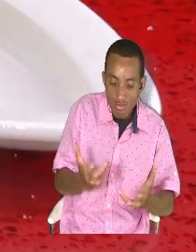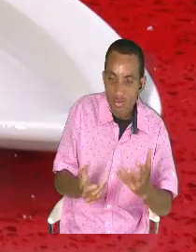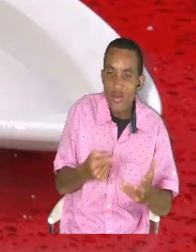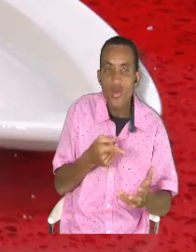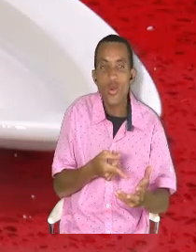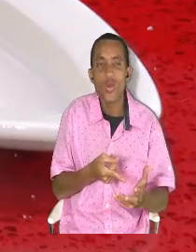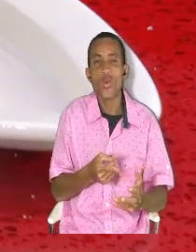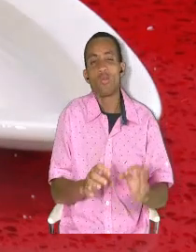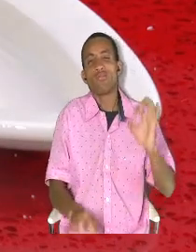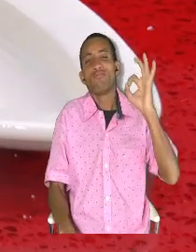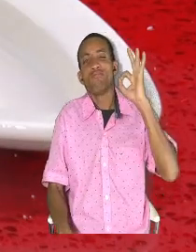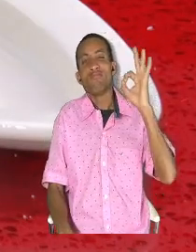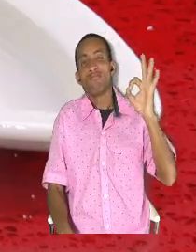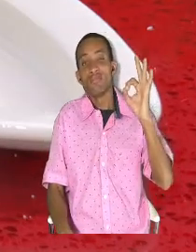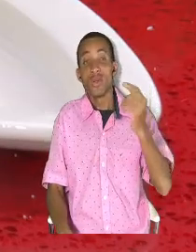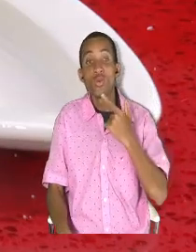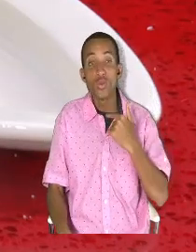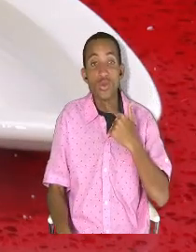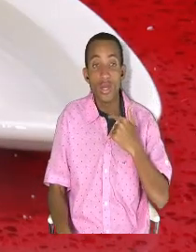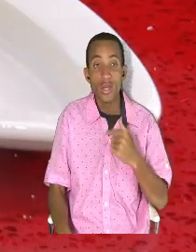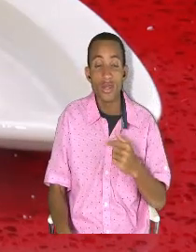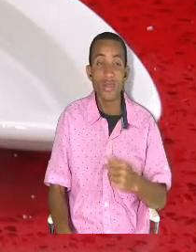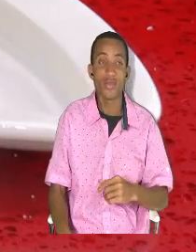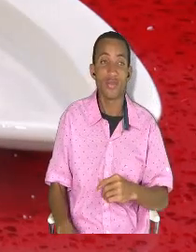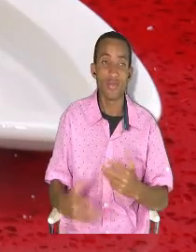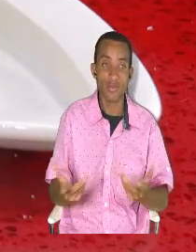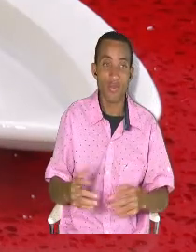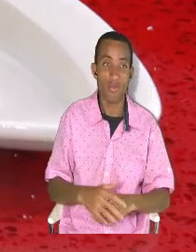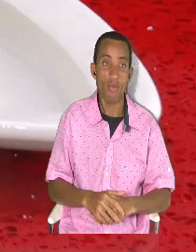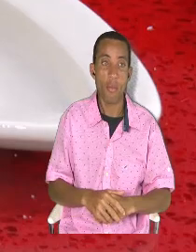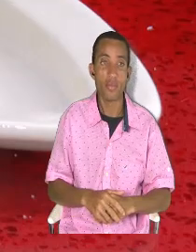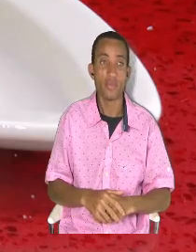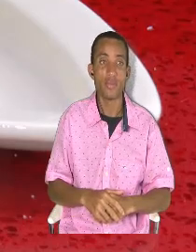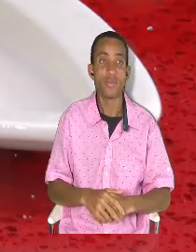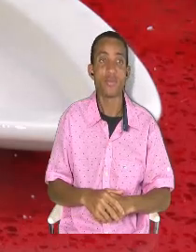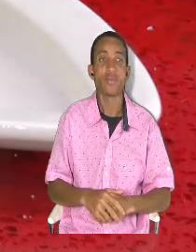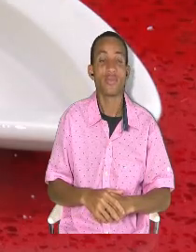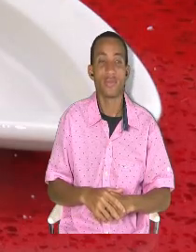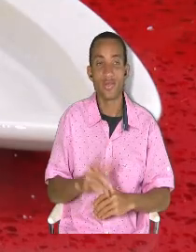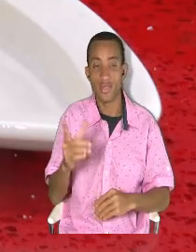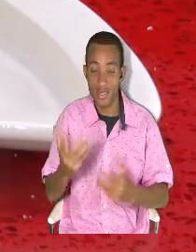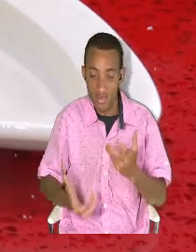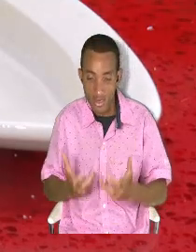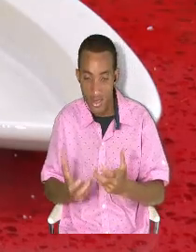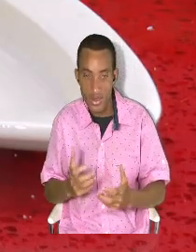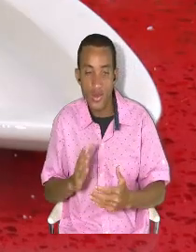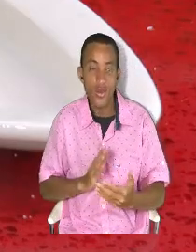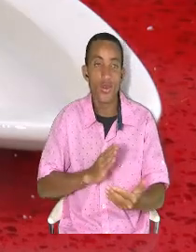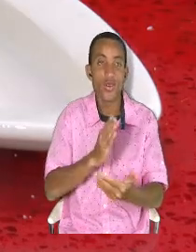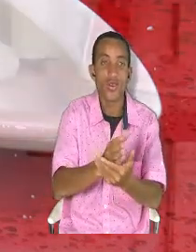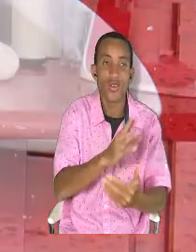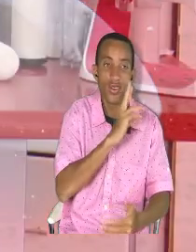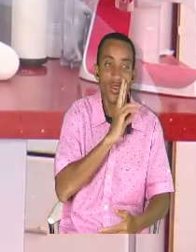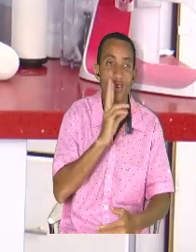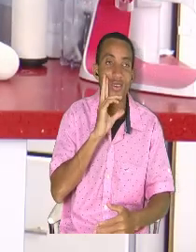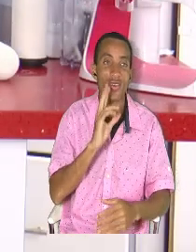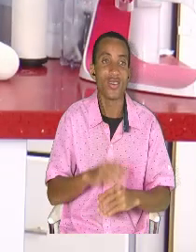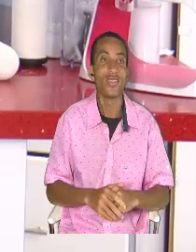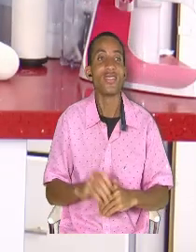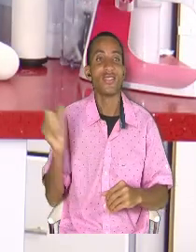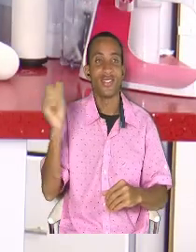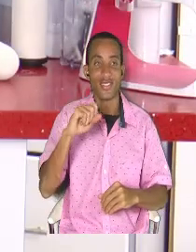Súper, súper. Súper, si te ha gustado, si te parece bonita, si claro. La harías en casa o irías a nuestro restaurante. Sí,